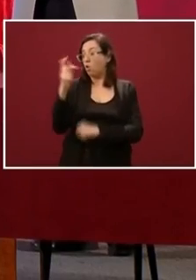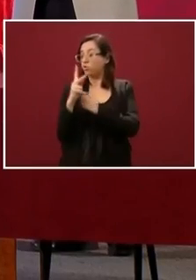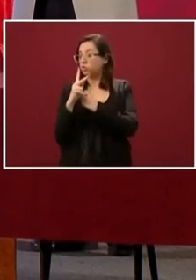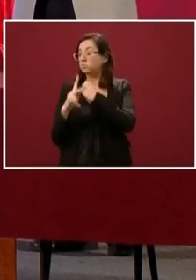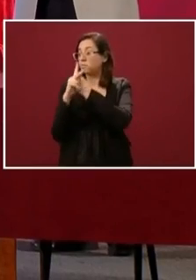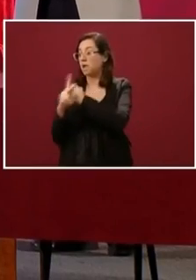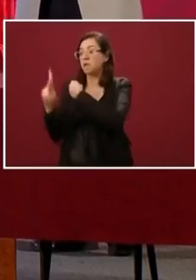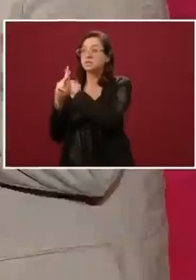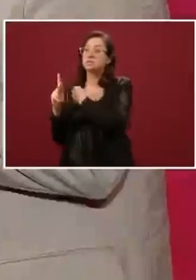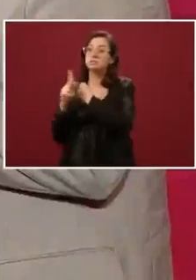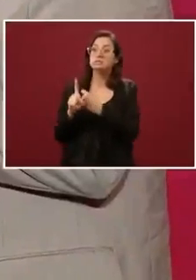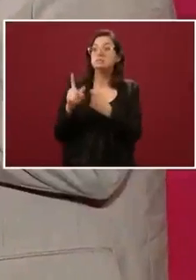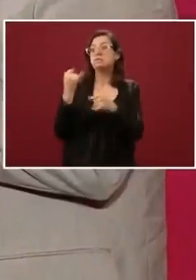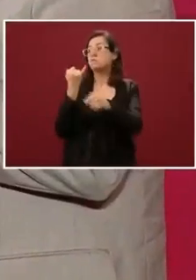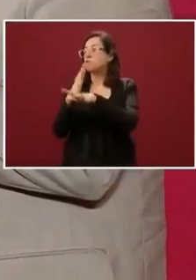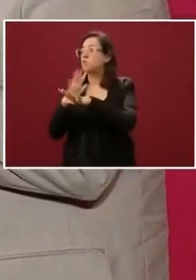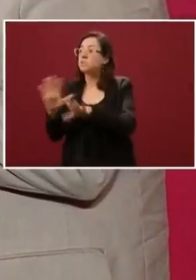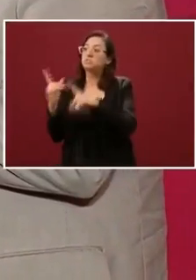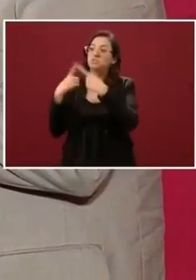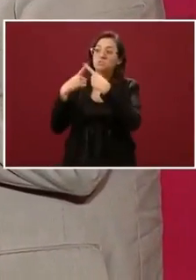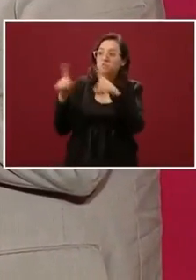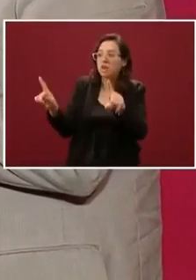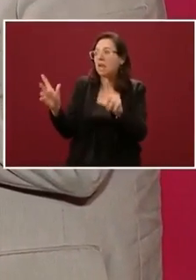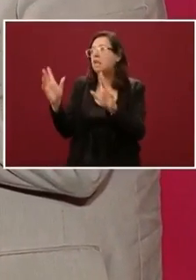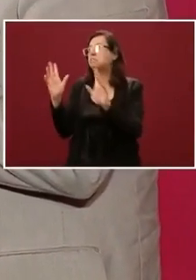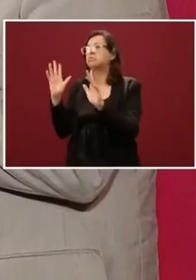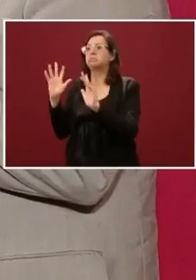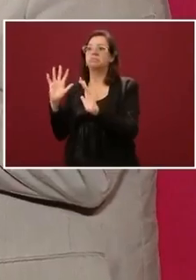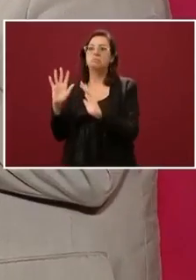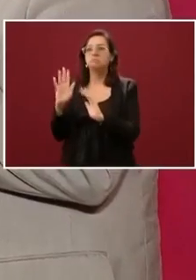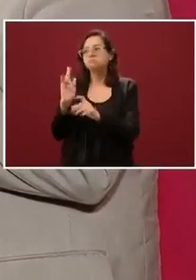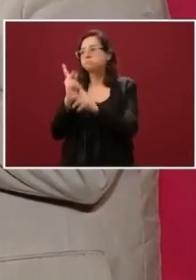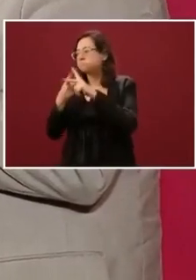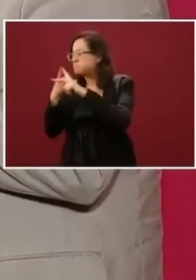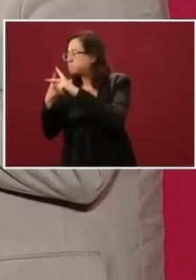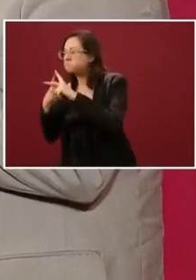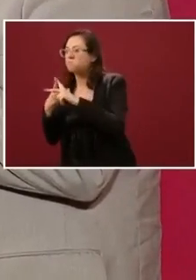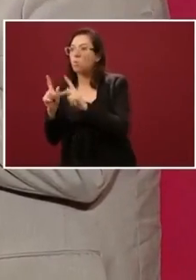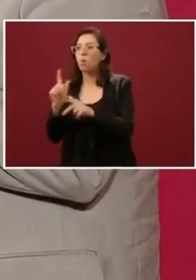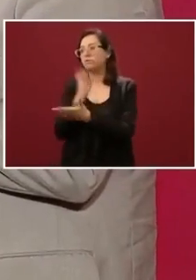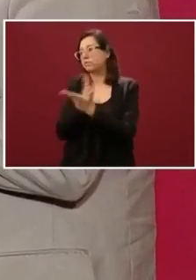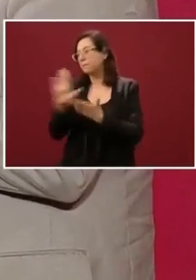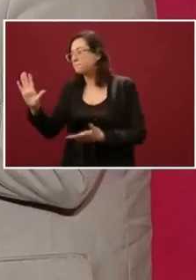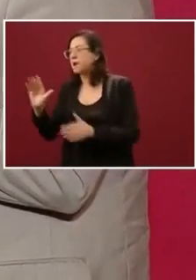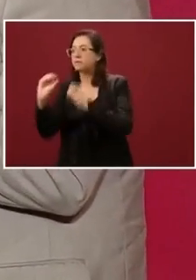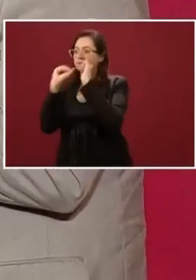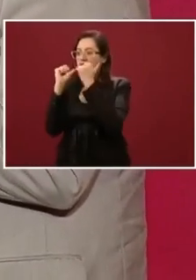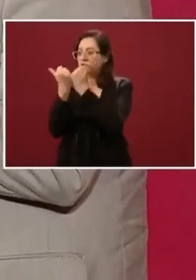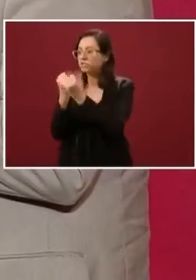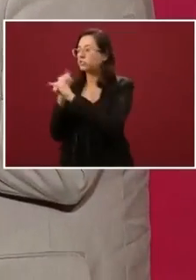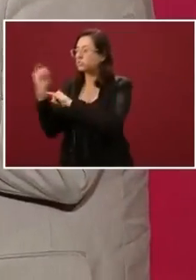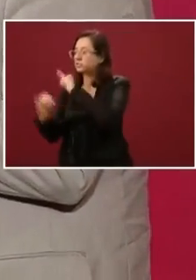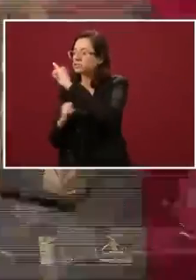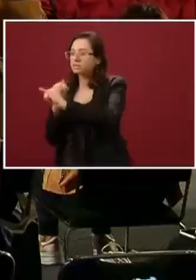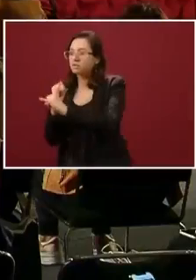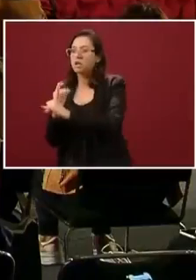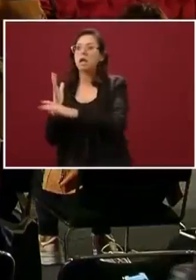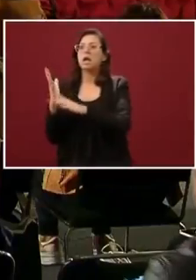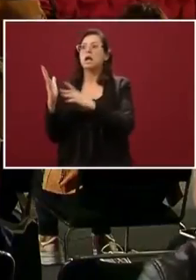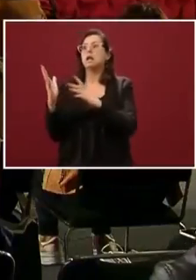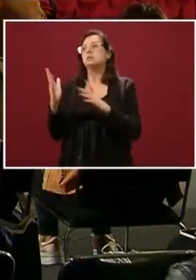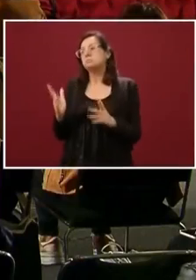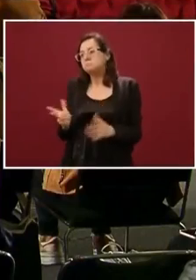publicando sus datos, o hay otros medios o organizaciones civiles, internacionales, inclusive,